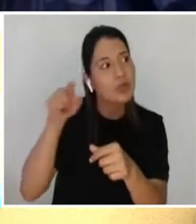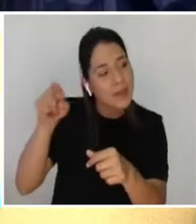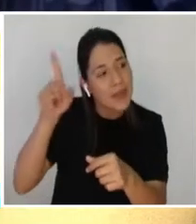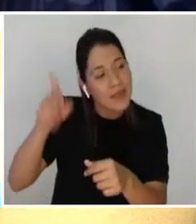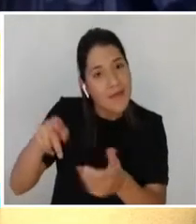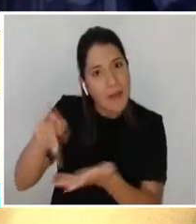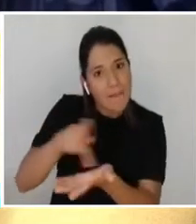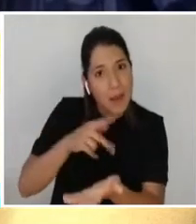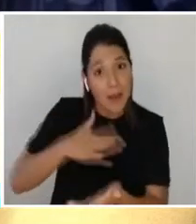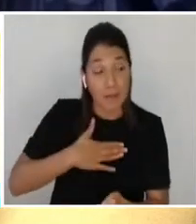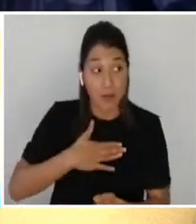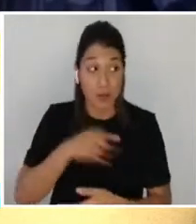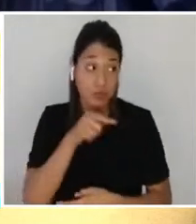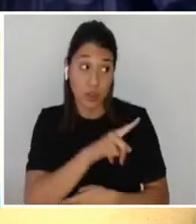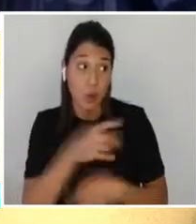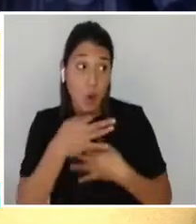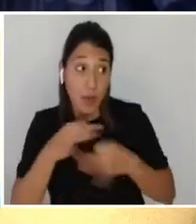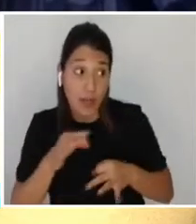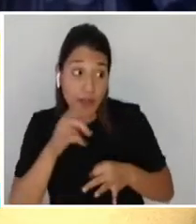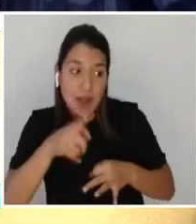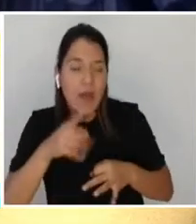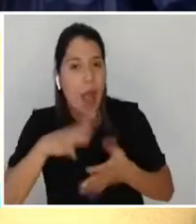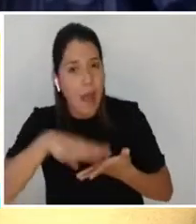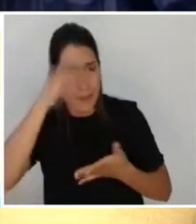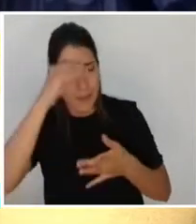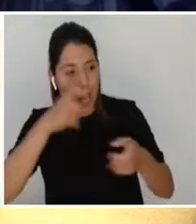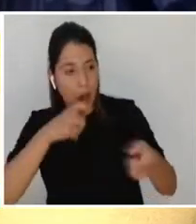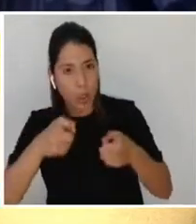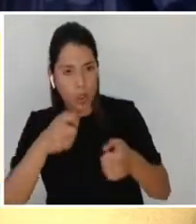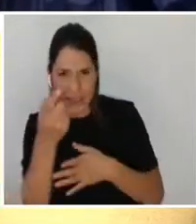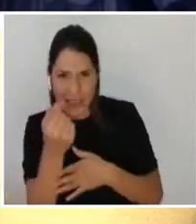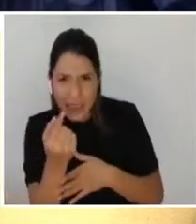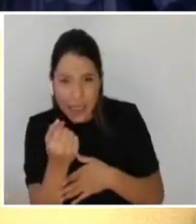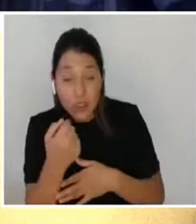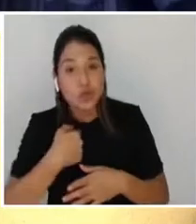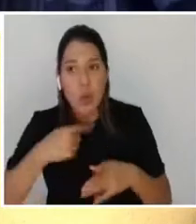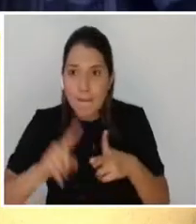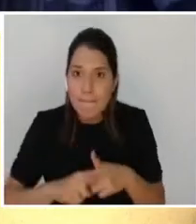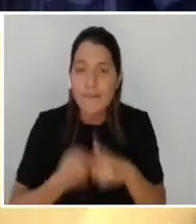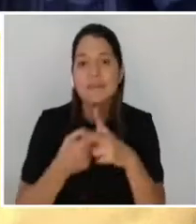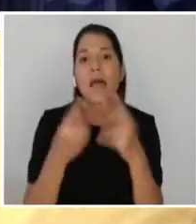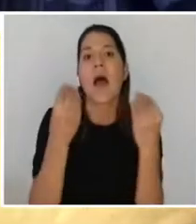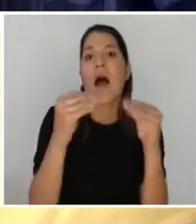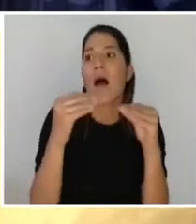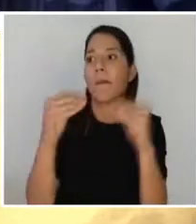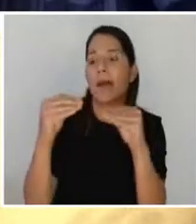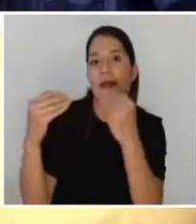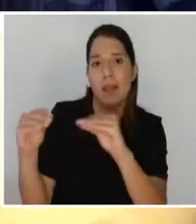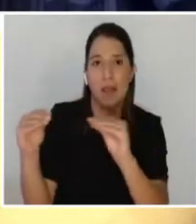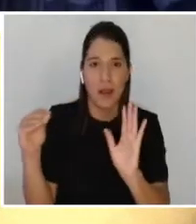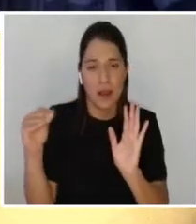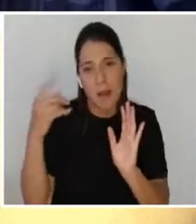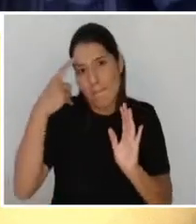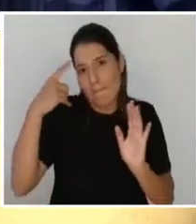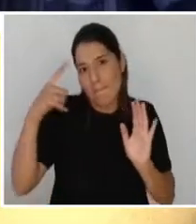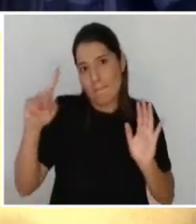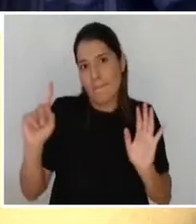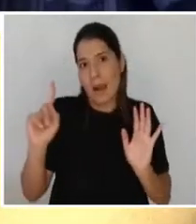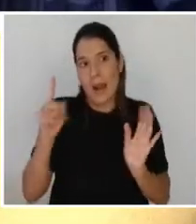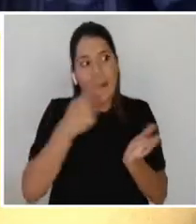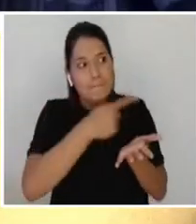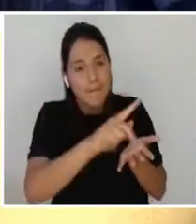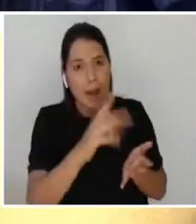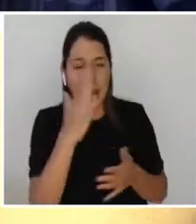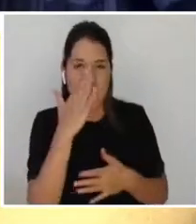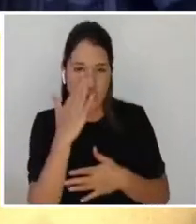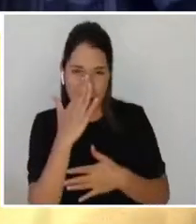usted tiene que aprender a manejar su dinero. Yo empecé a hacer ventas simplemente para dejar de deberle a mami. Y entonces